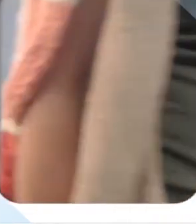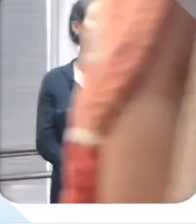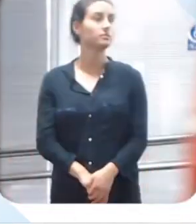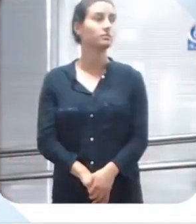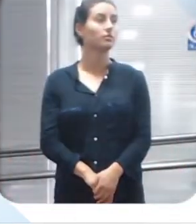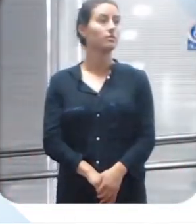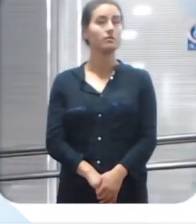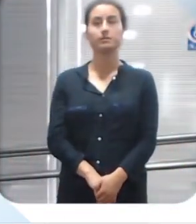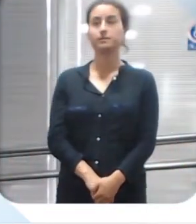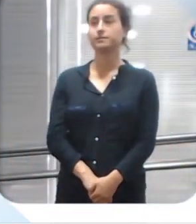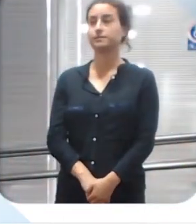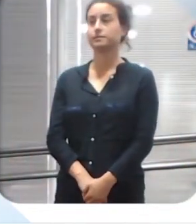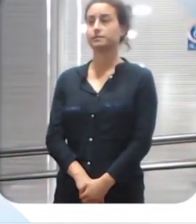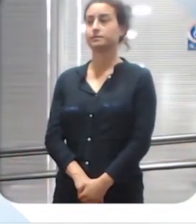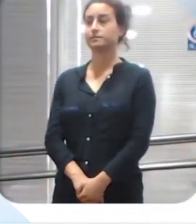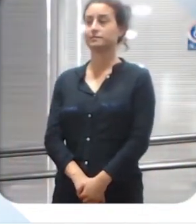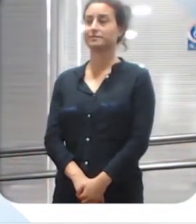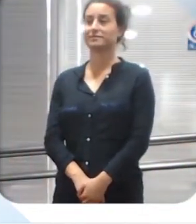medio.